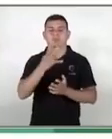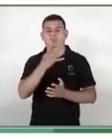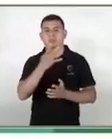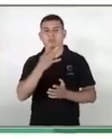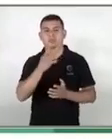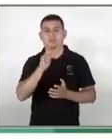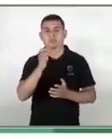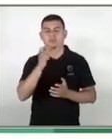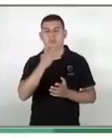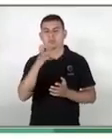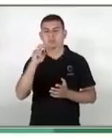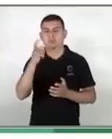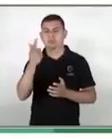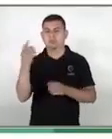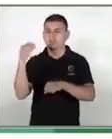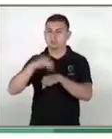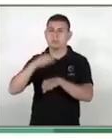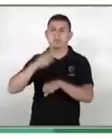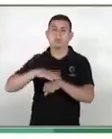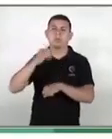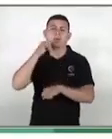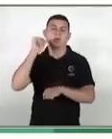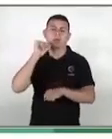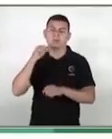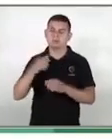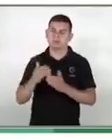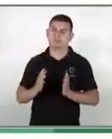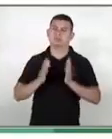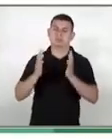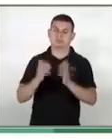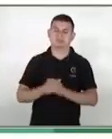5.437 más que el día de ayer, y acumulamos